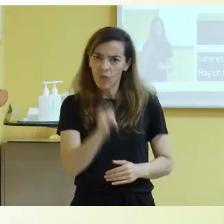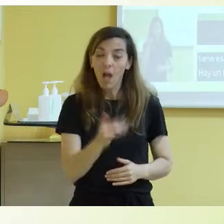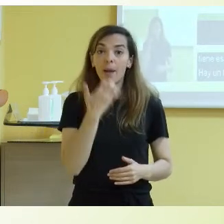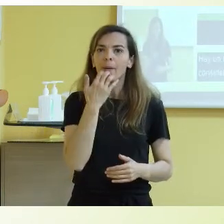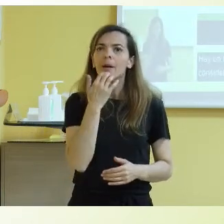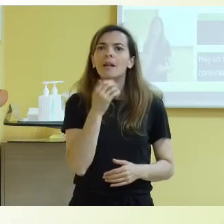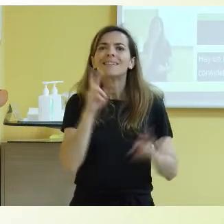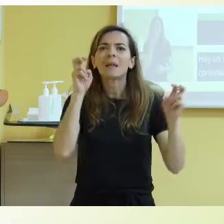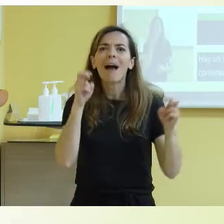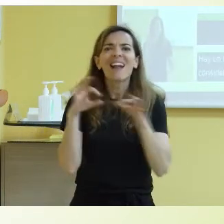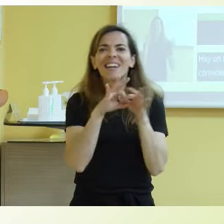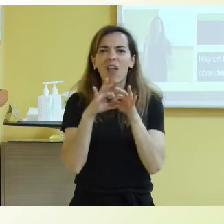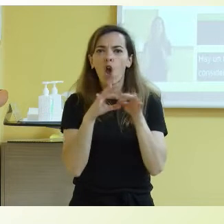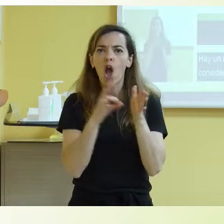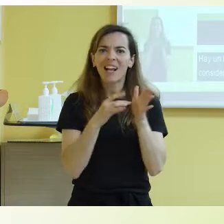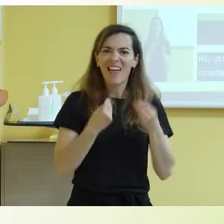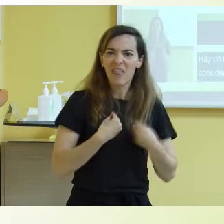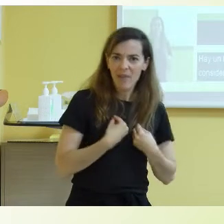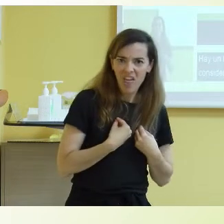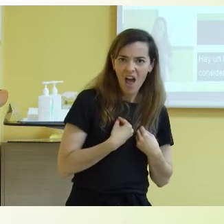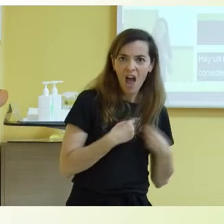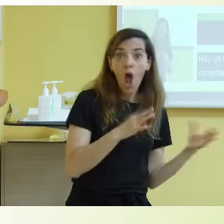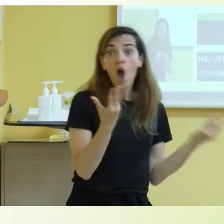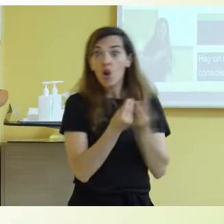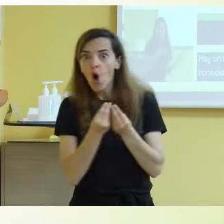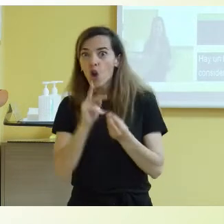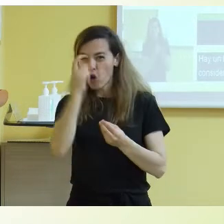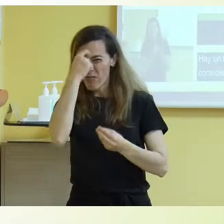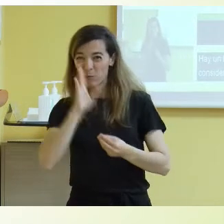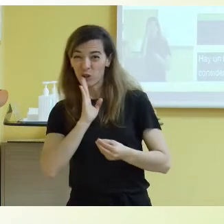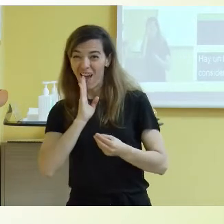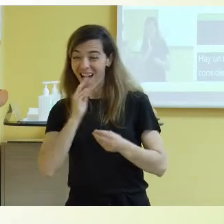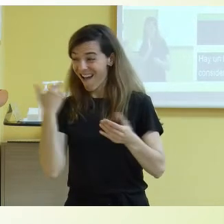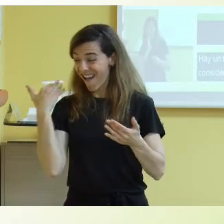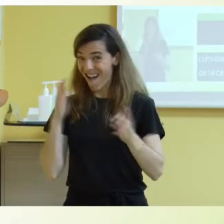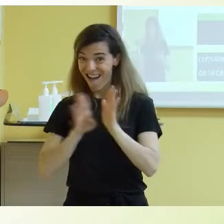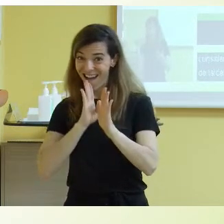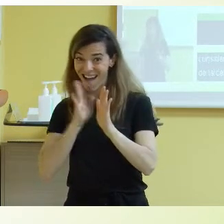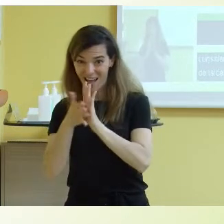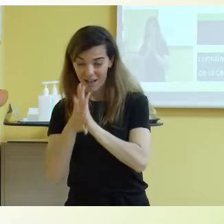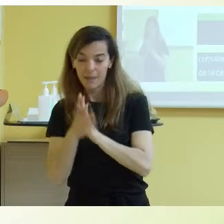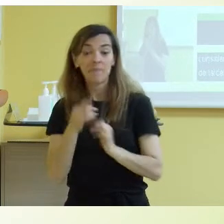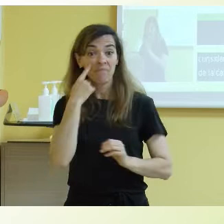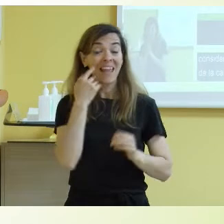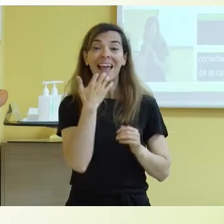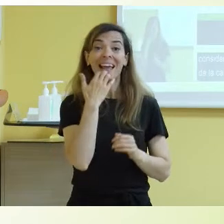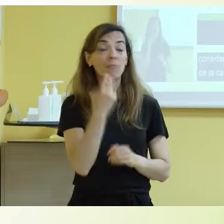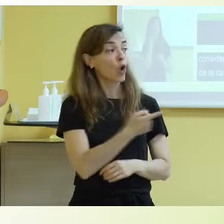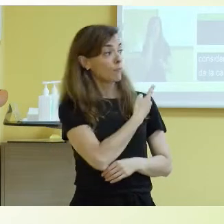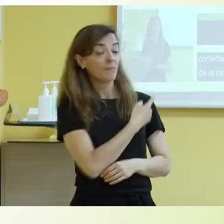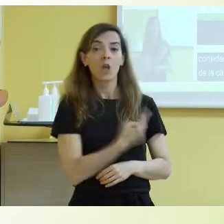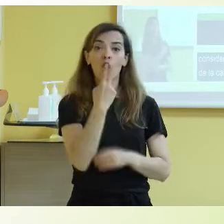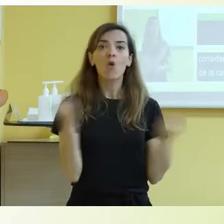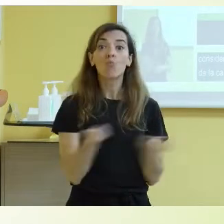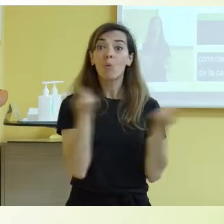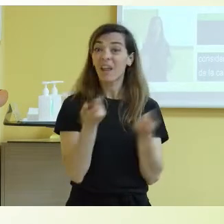El tema de la relación de la calidad de vida con todos estos términos que hemos estado viendo anteriormente. Y ahí os pongo un ejemplo de dos publicaciones muy recientes